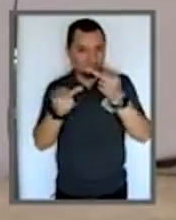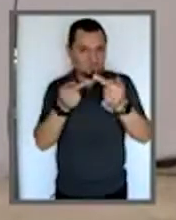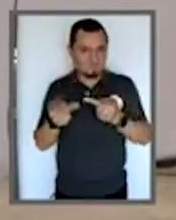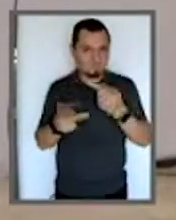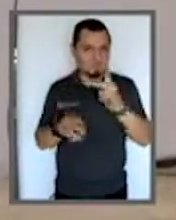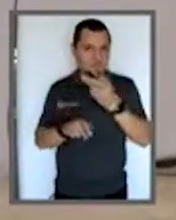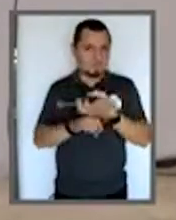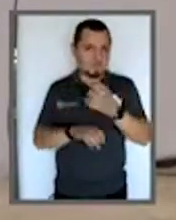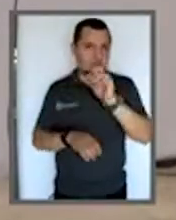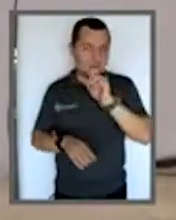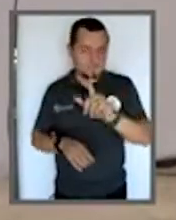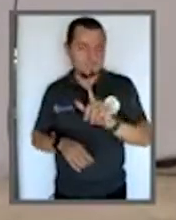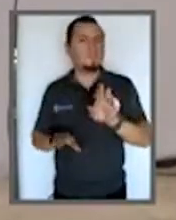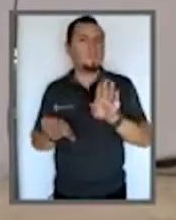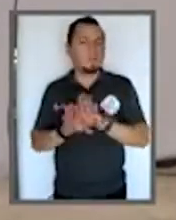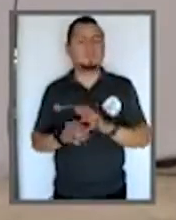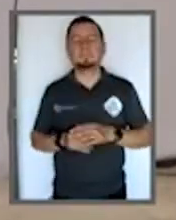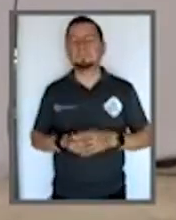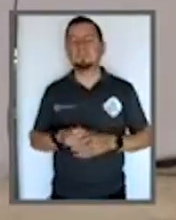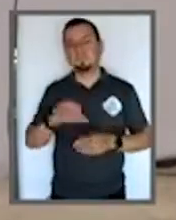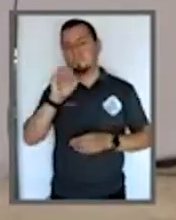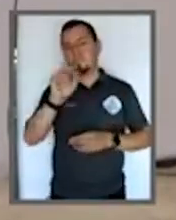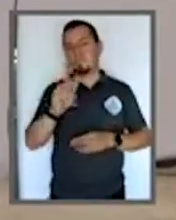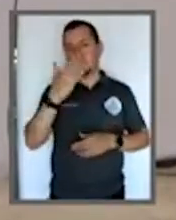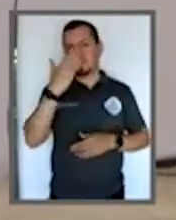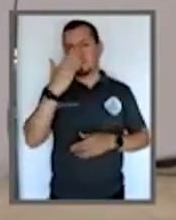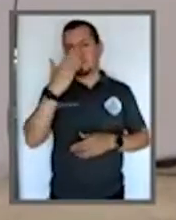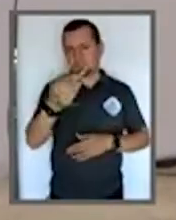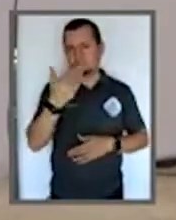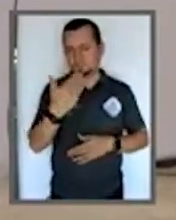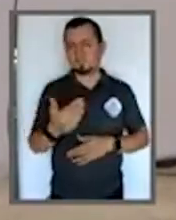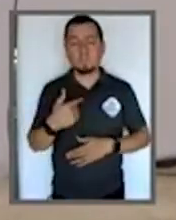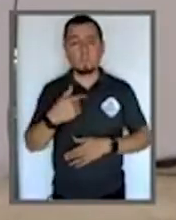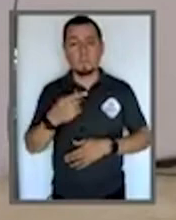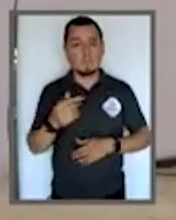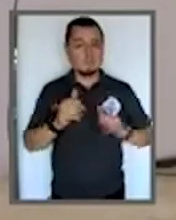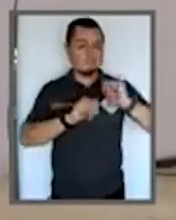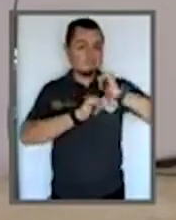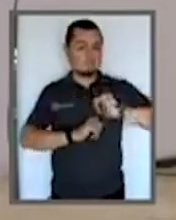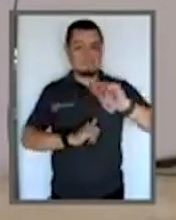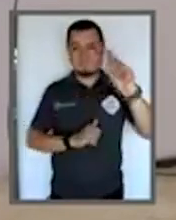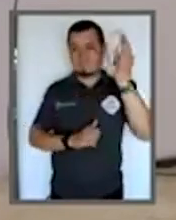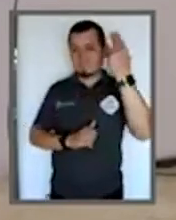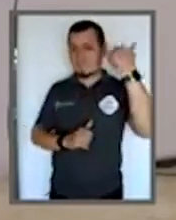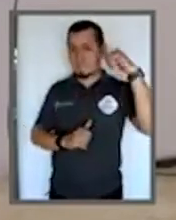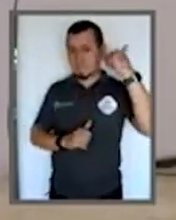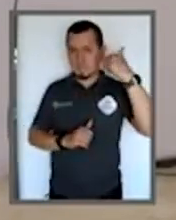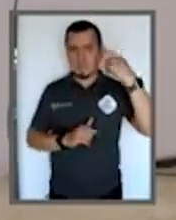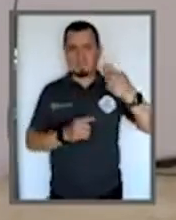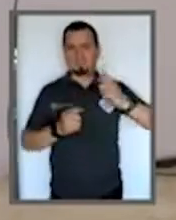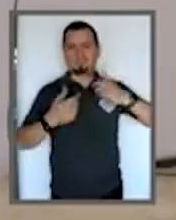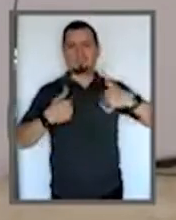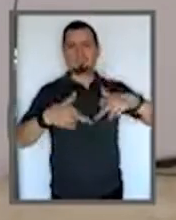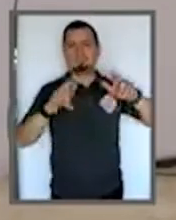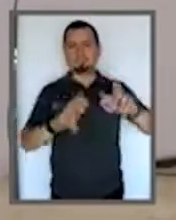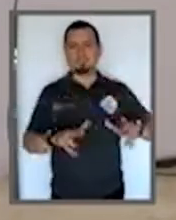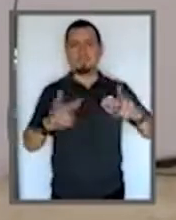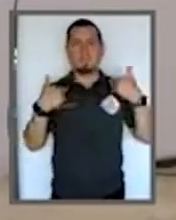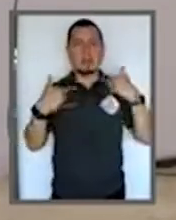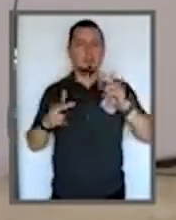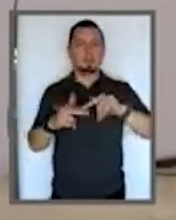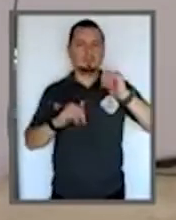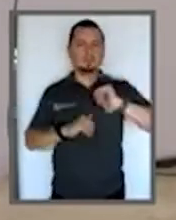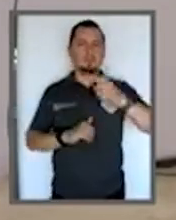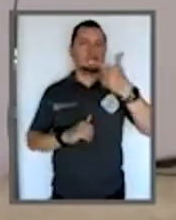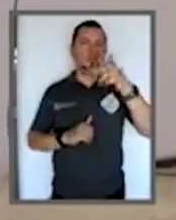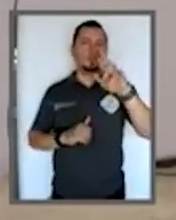agregó que esta reactivación gradual se mantendrá adelante en la medida en que tres indicadores relacionados al cob y 19 estén bajo control